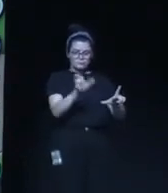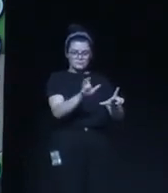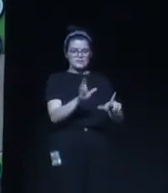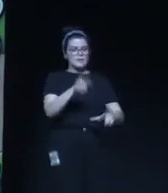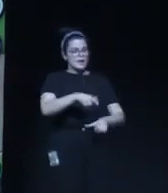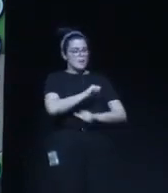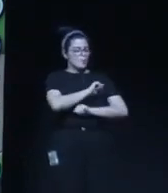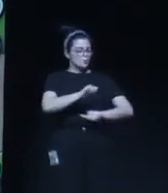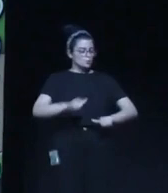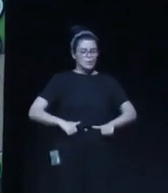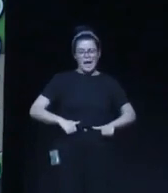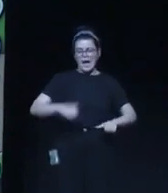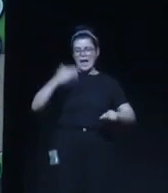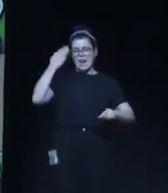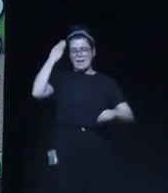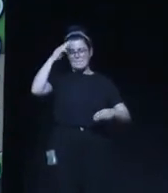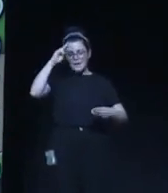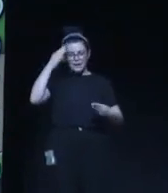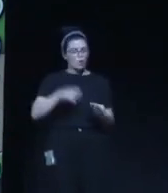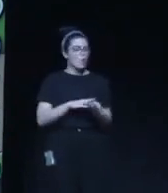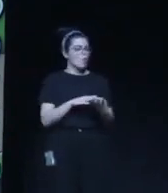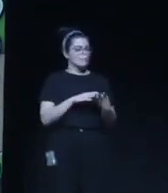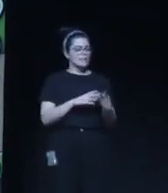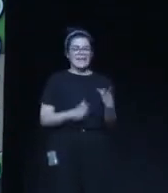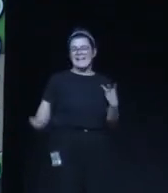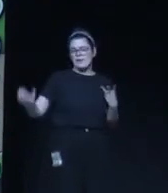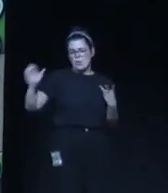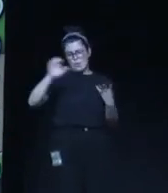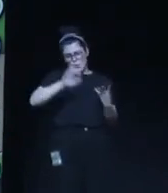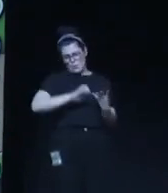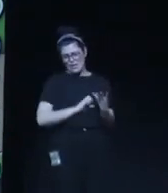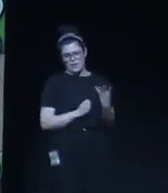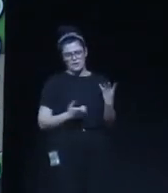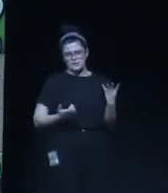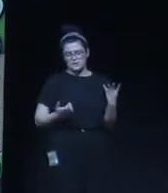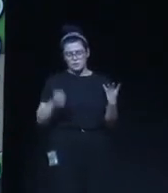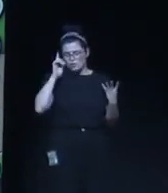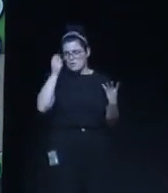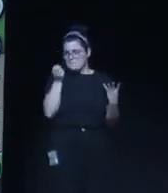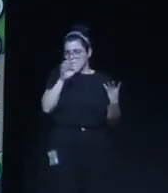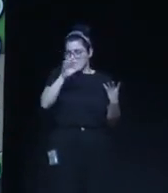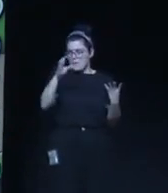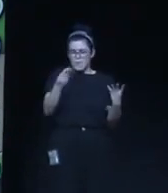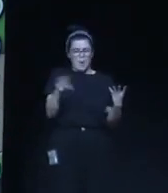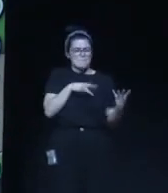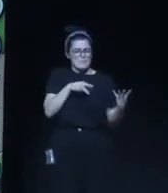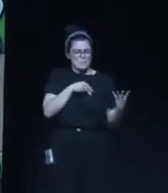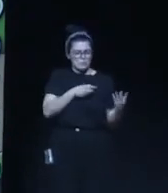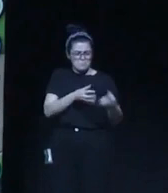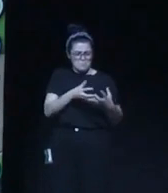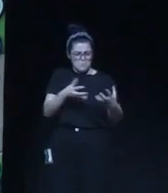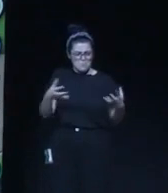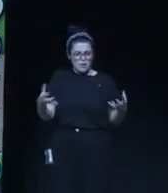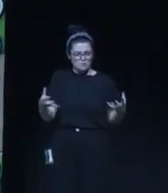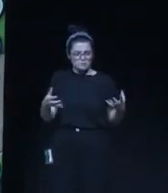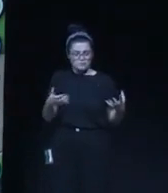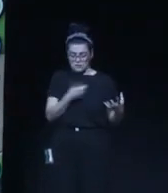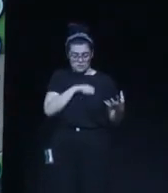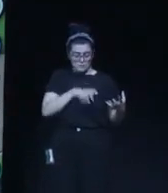Portugal, en México, bueno, en Europa, pues no sé, un montón de premios y en toda